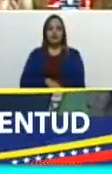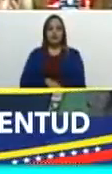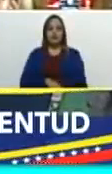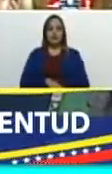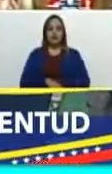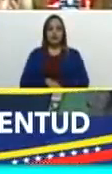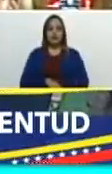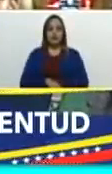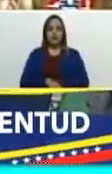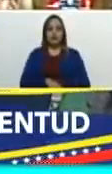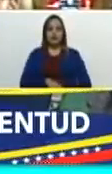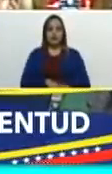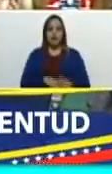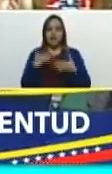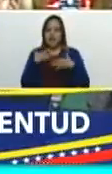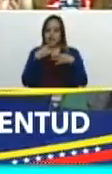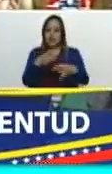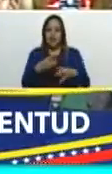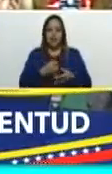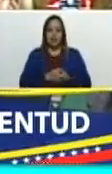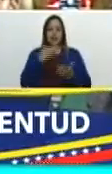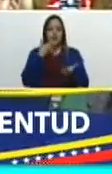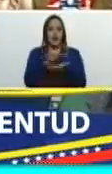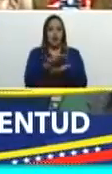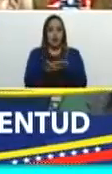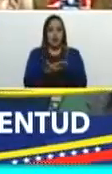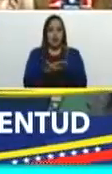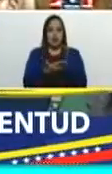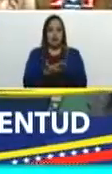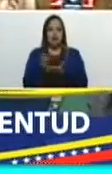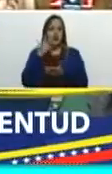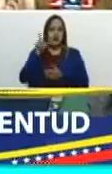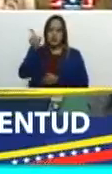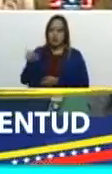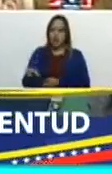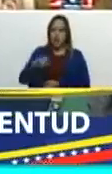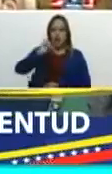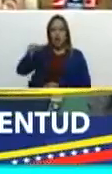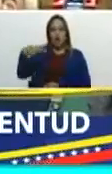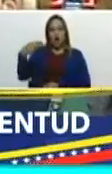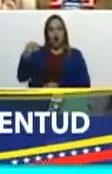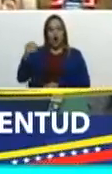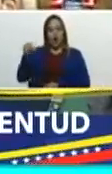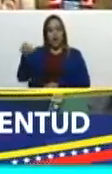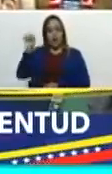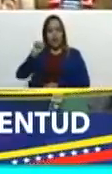Interesantísimo. Una propuesta de Jonas Dugnas.